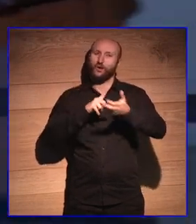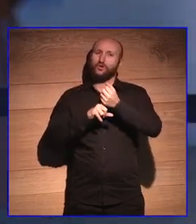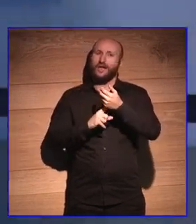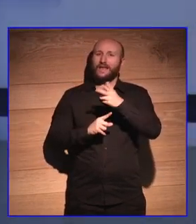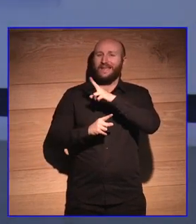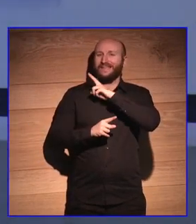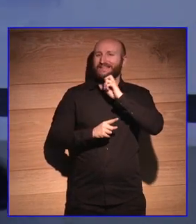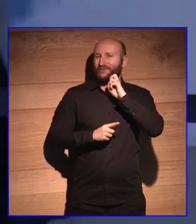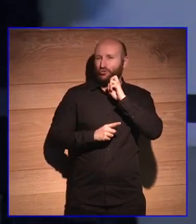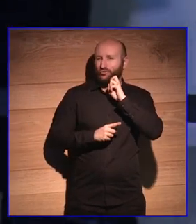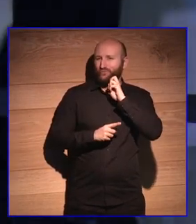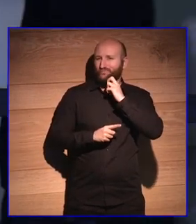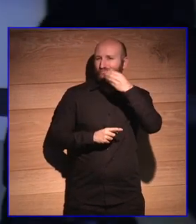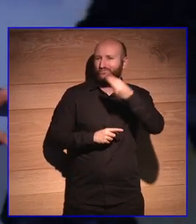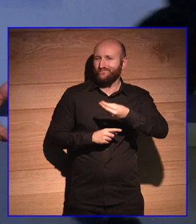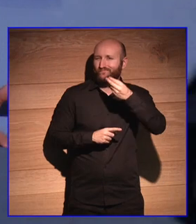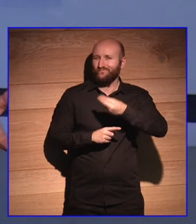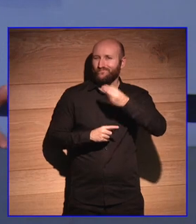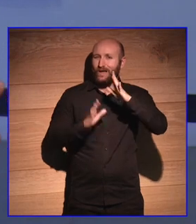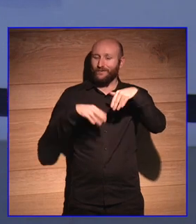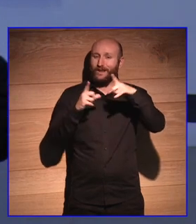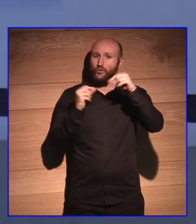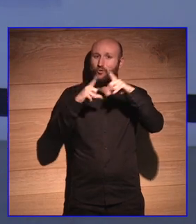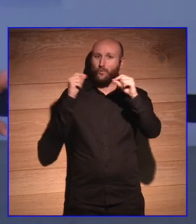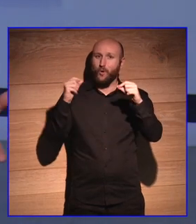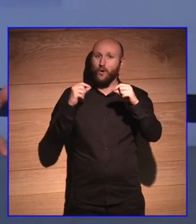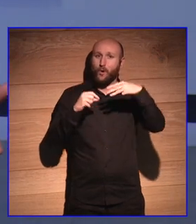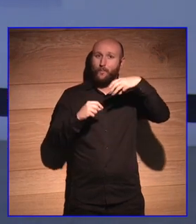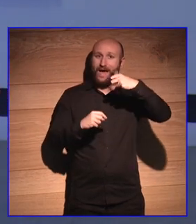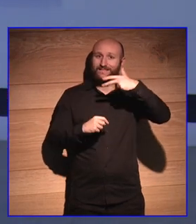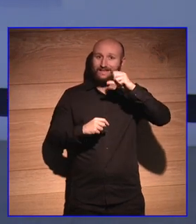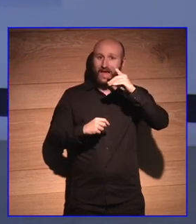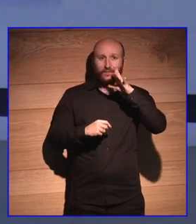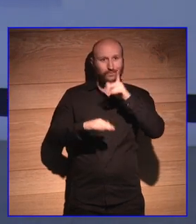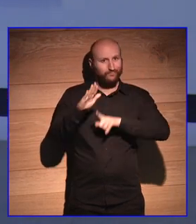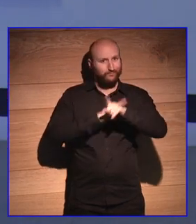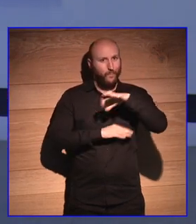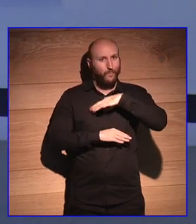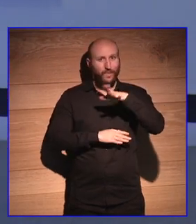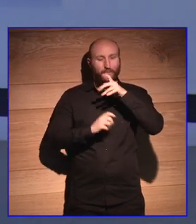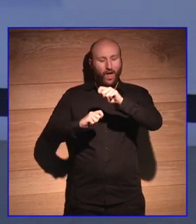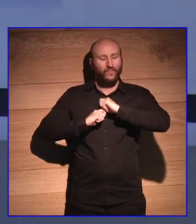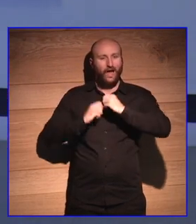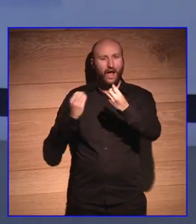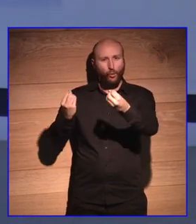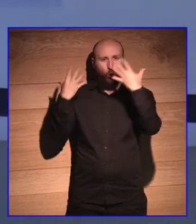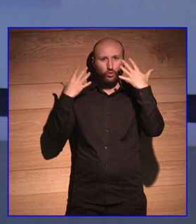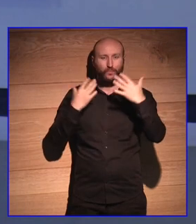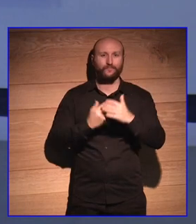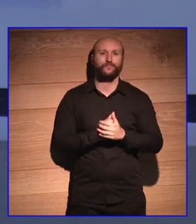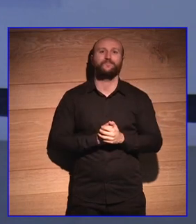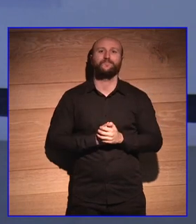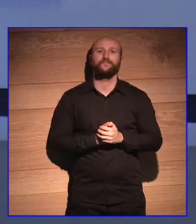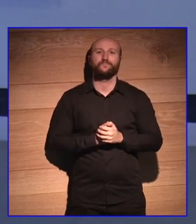y hemos podido desarrollarlo gracias a esta constelación machado que tanto nos alumbrado que tanta luz nos ha dado sería absolutamente